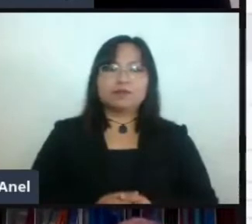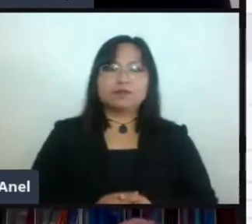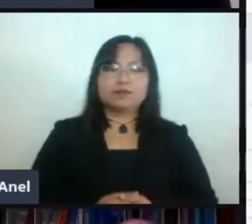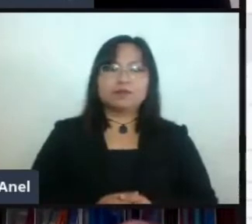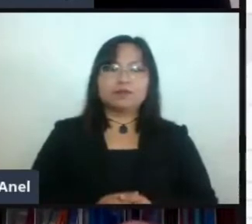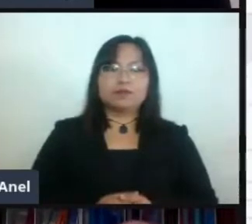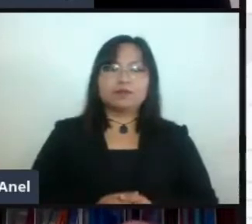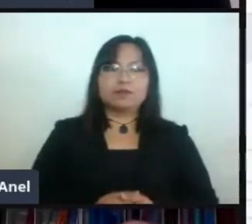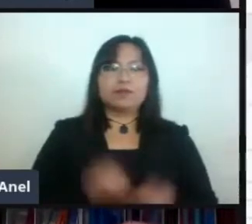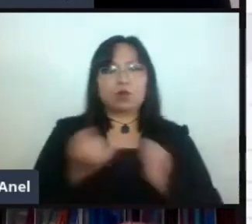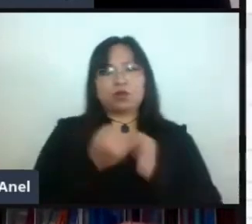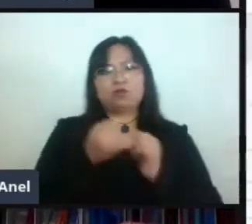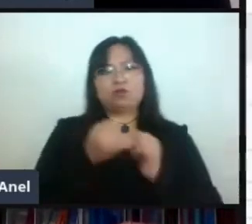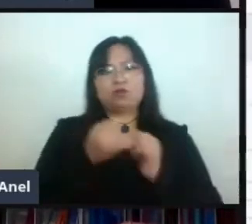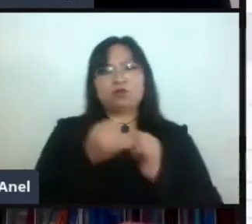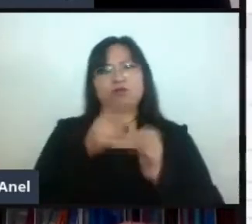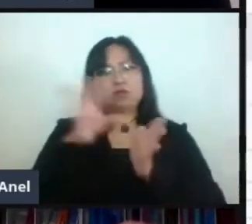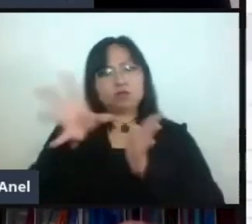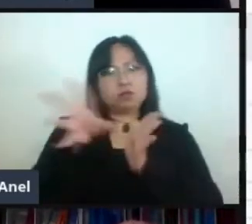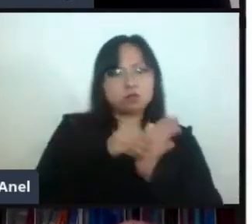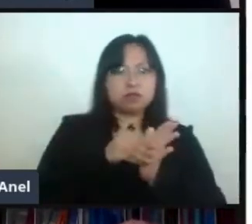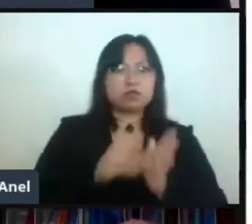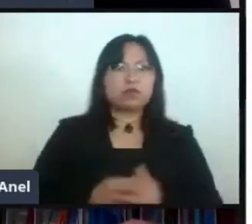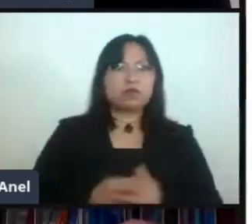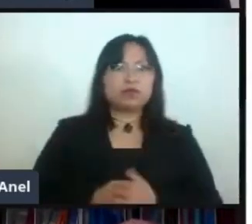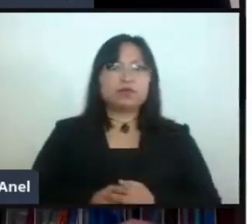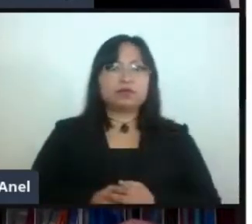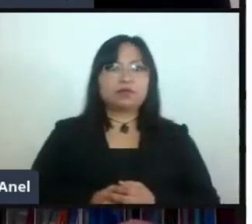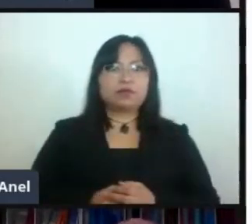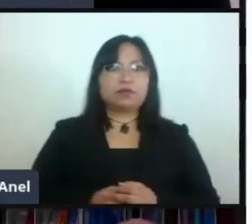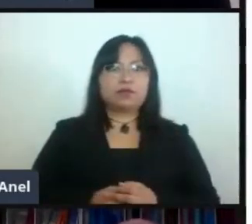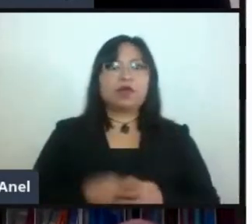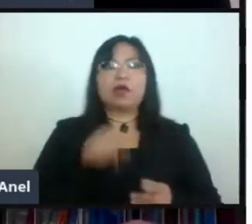la copio. Cuenta los elementos de una colección.